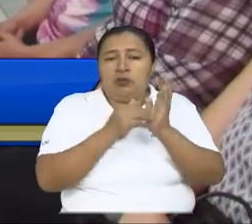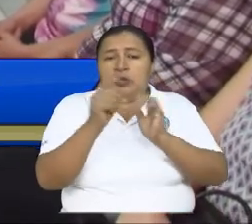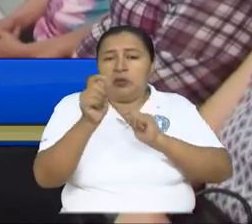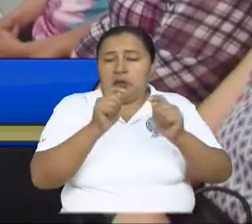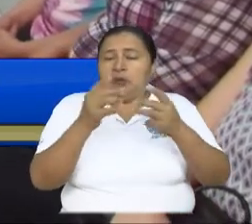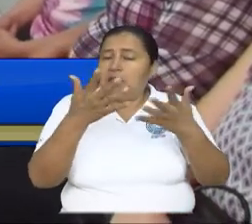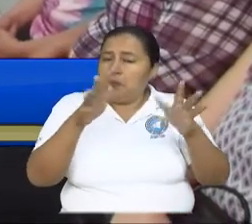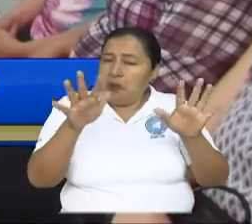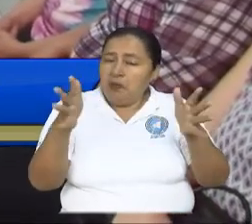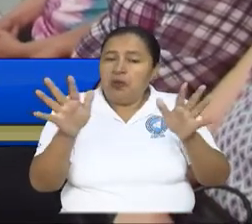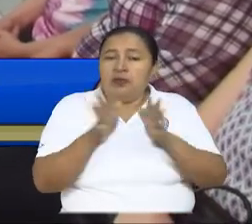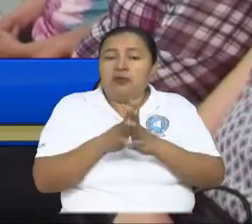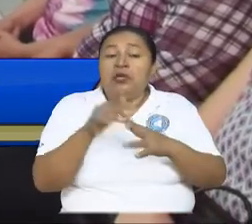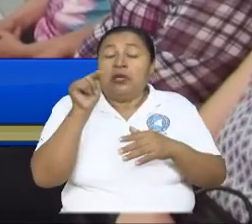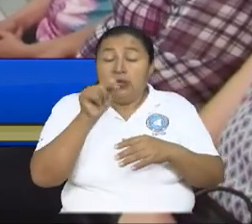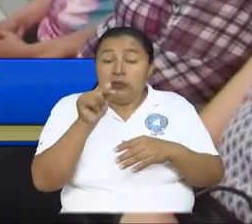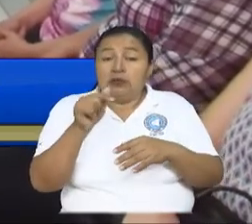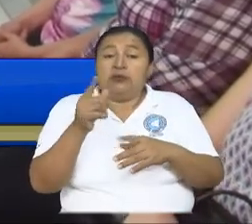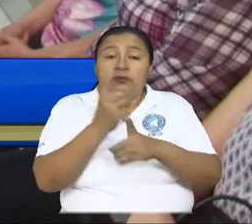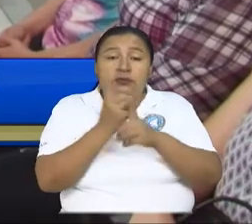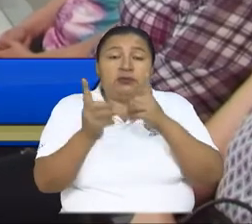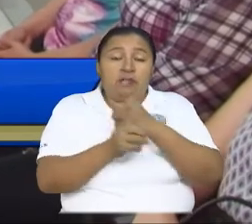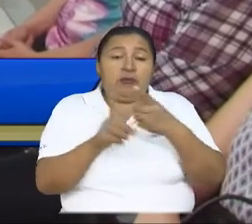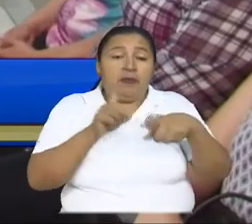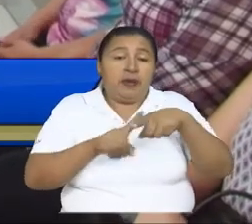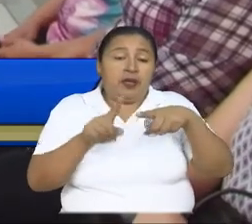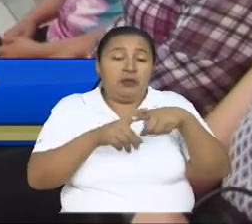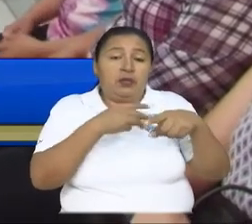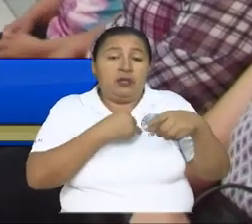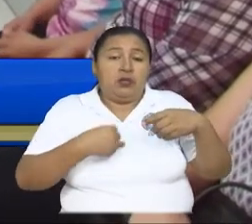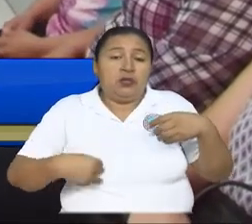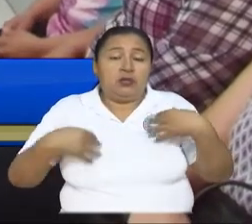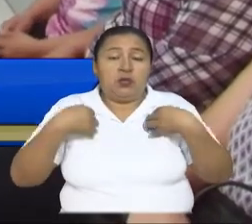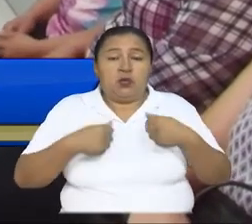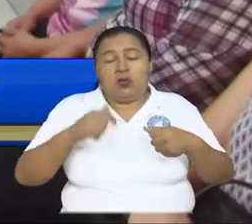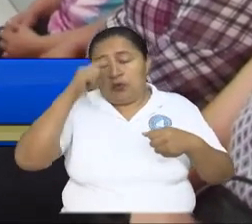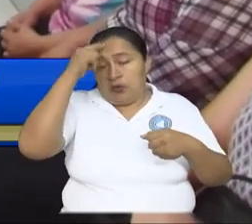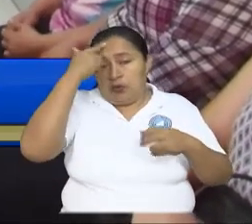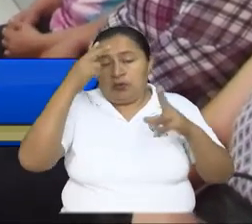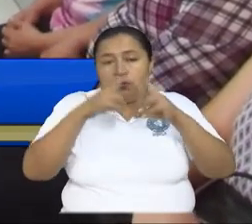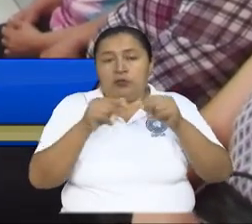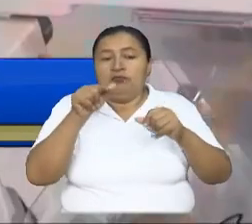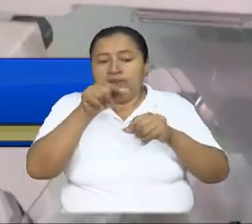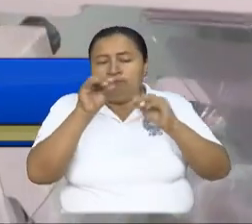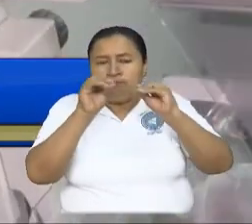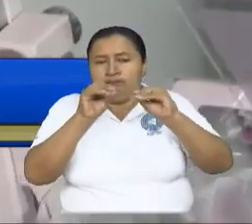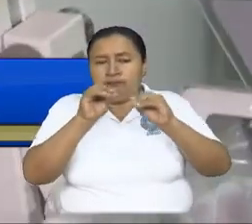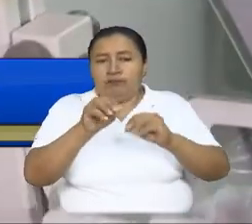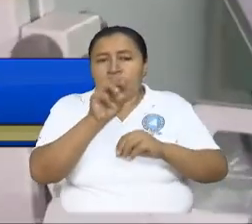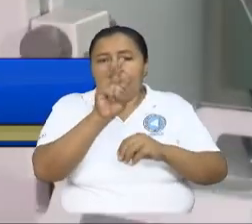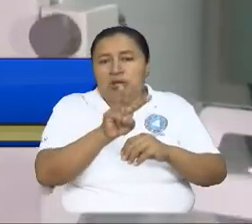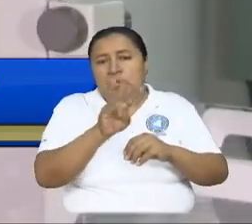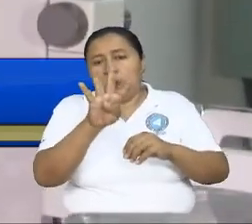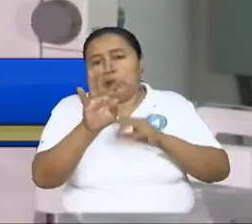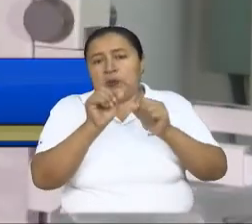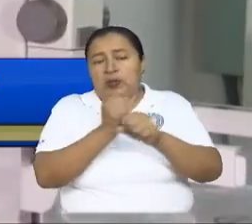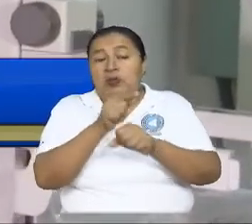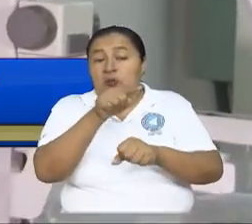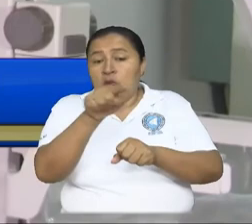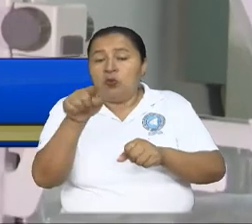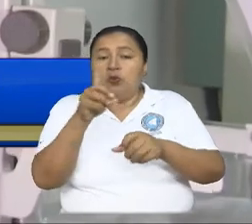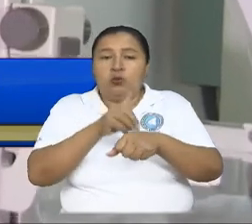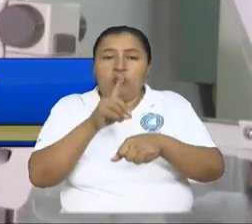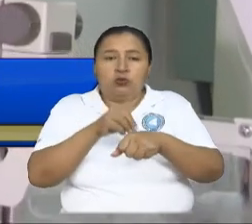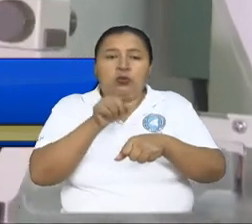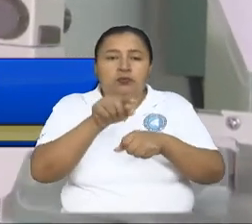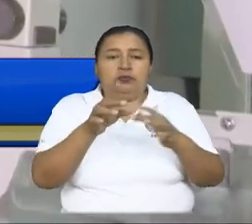menos eso le cuesta al ministerio de salud al gobierno de nicaragua preparar durante 34 años a un